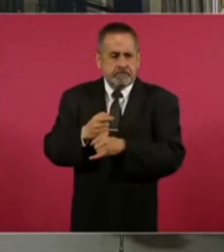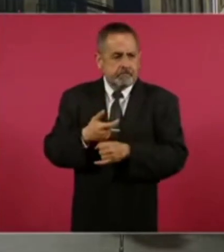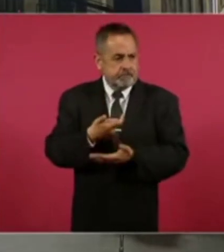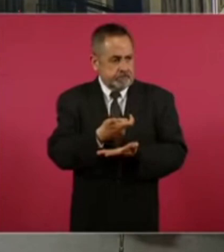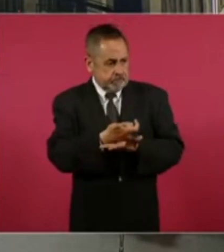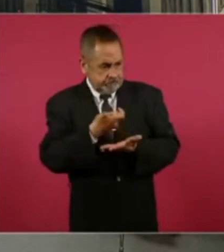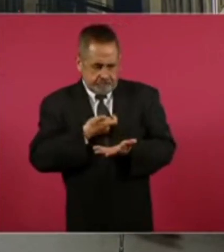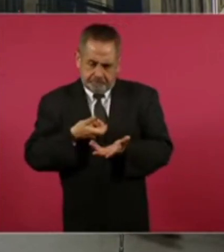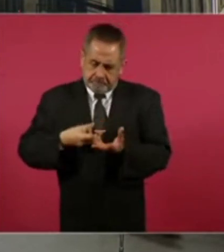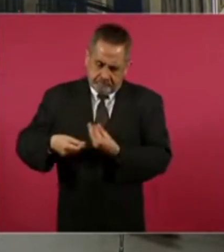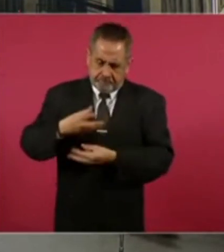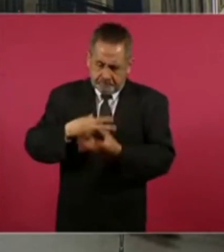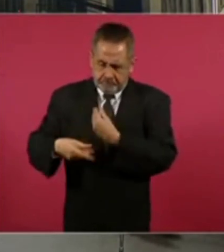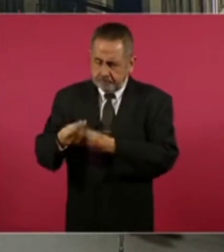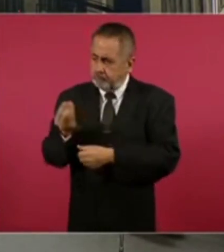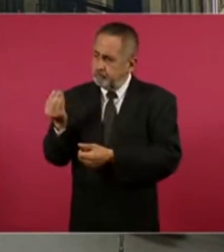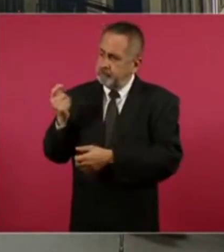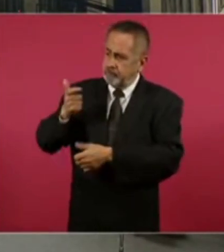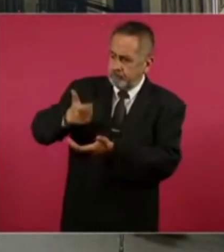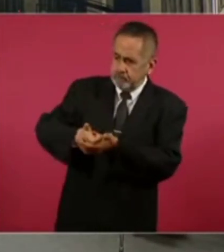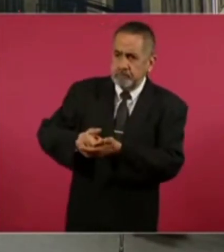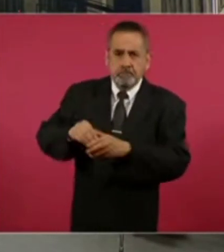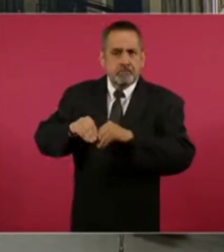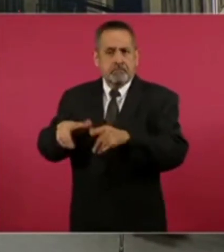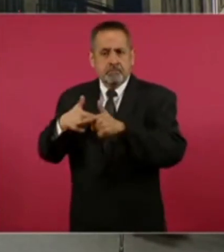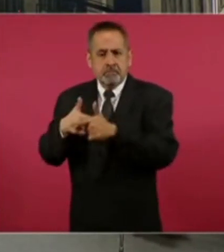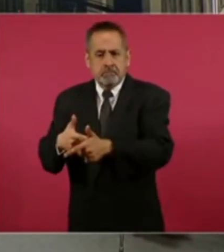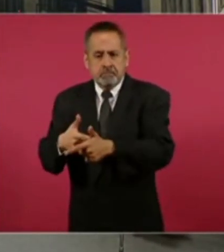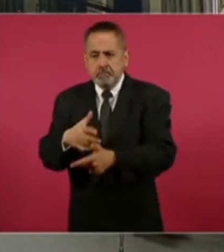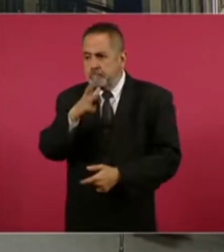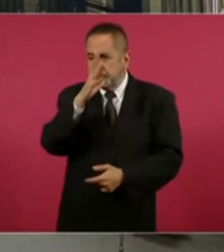del sistema, no podemos